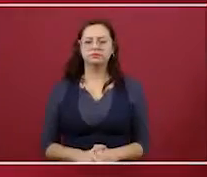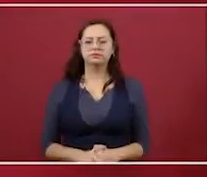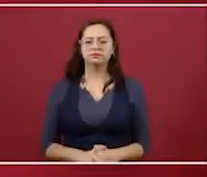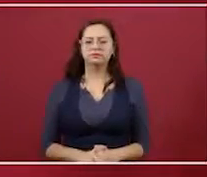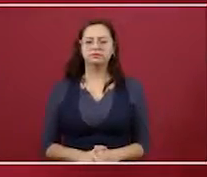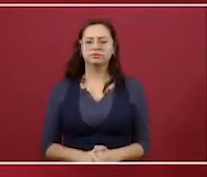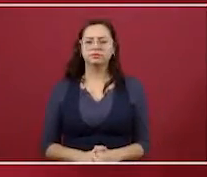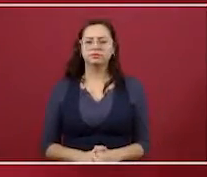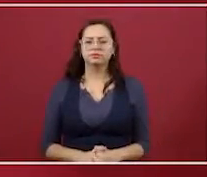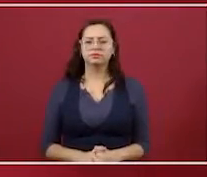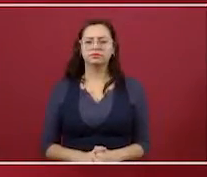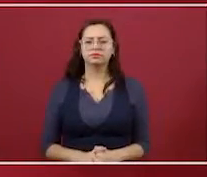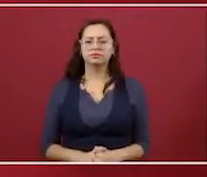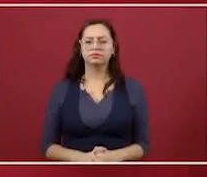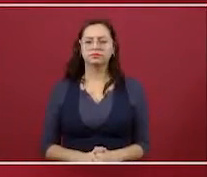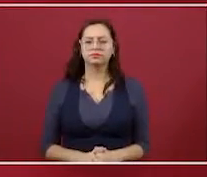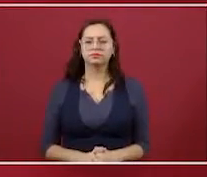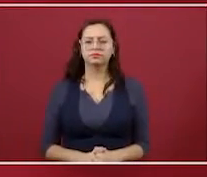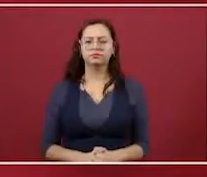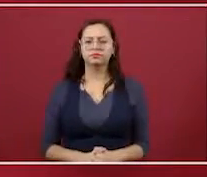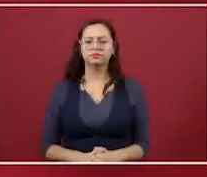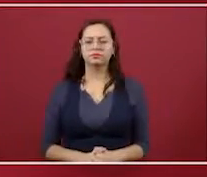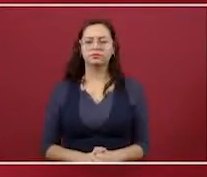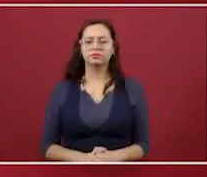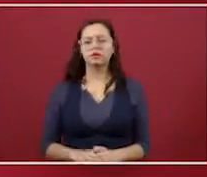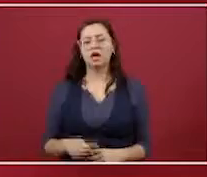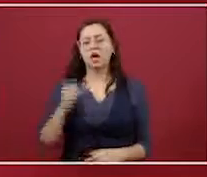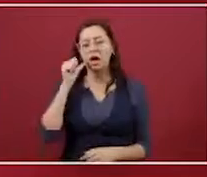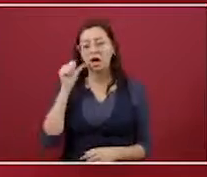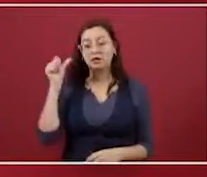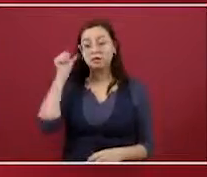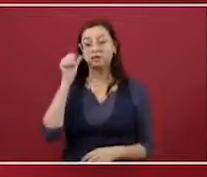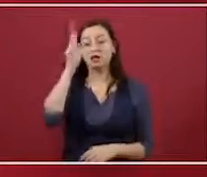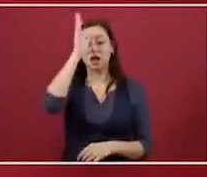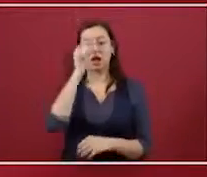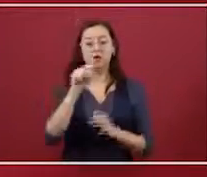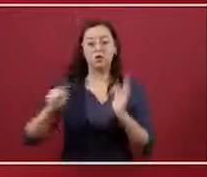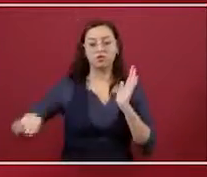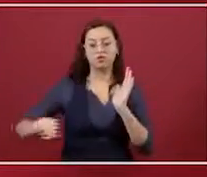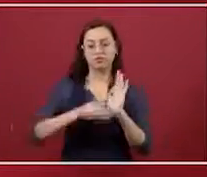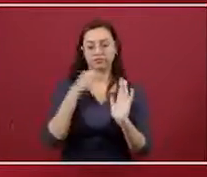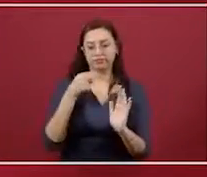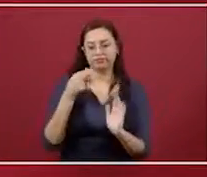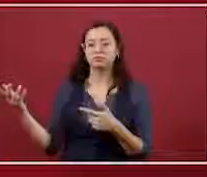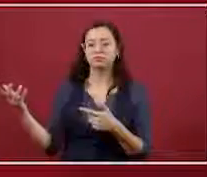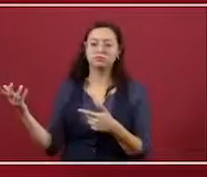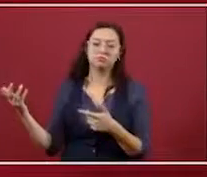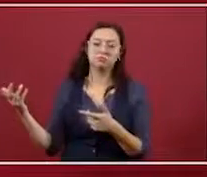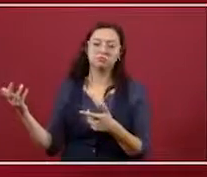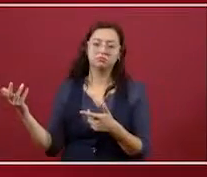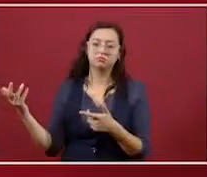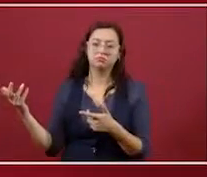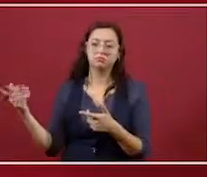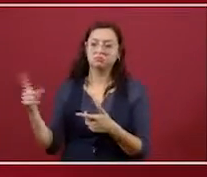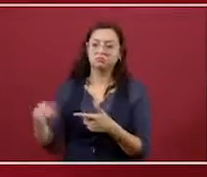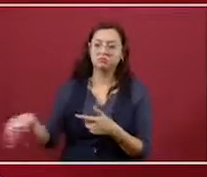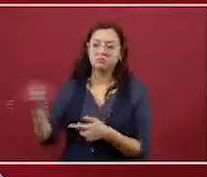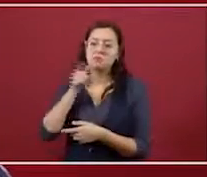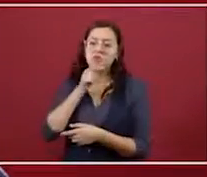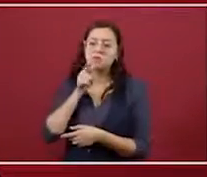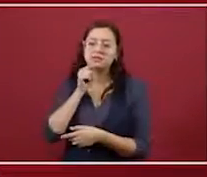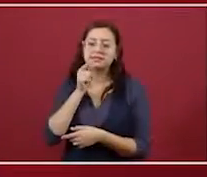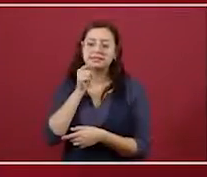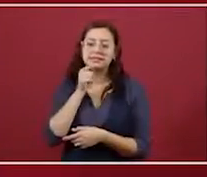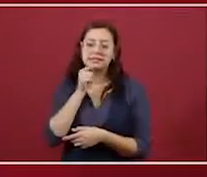carlos alberto ruiz admitió que la información no está sistematizada pero el gobierno desea abrirla lo más pronto posible los expedientes que se podrán